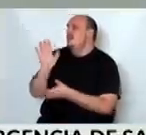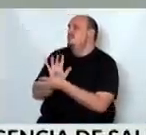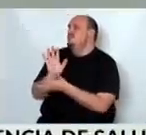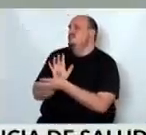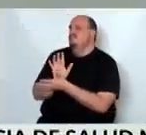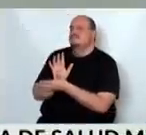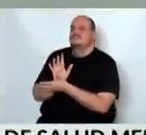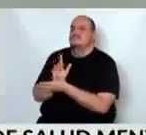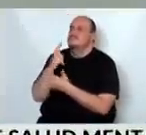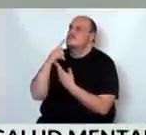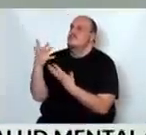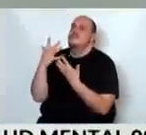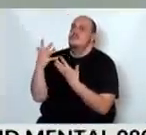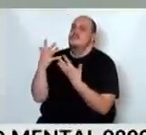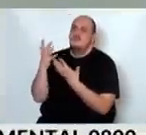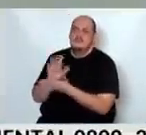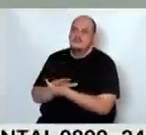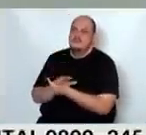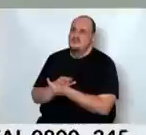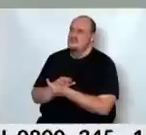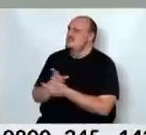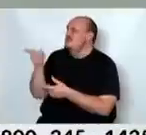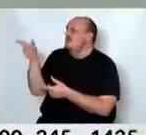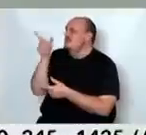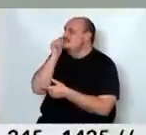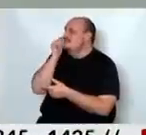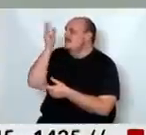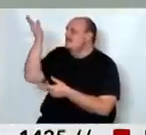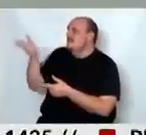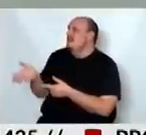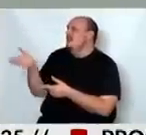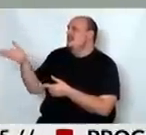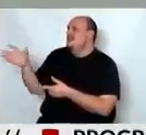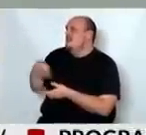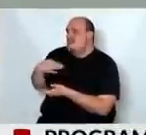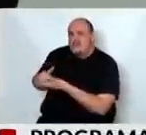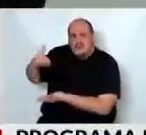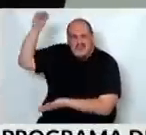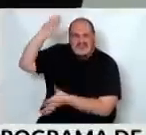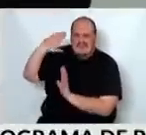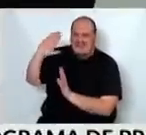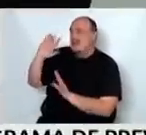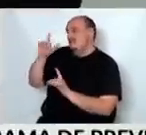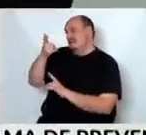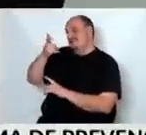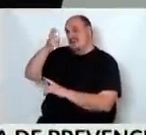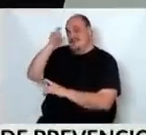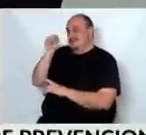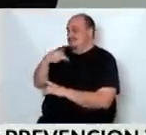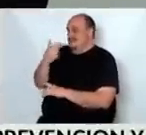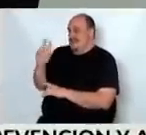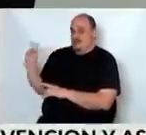porque si uno no se explica, es una persona que de siempre, pero aún habiendo pasado esto, que voy a decir,